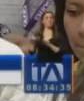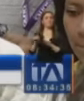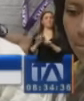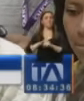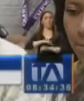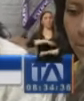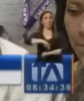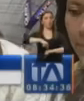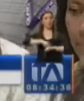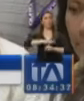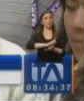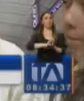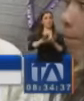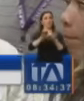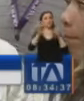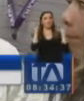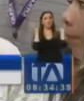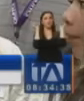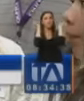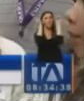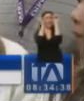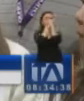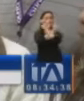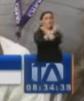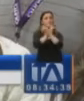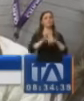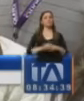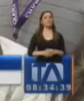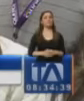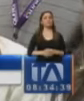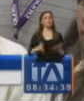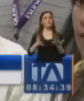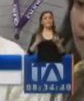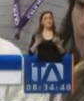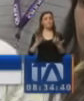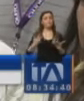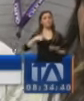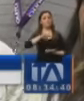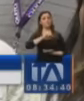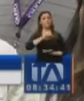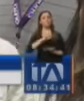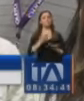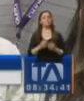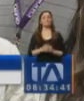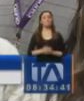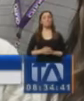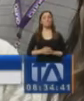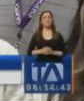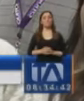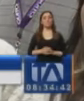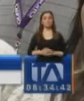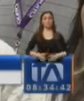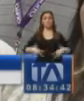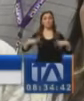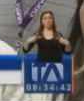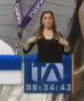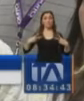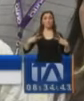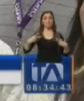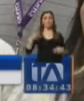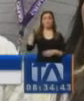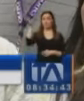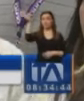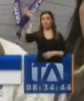y semanas muy difíciles. Deseamos profundamente que la vida, que